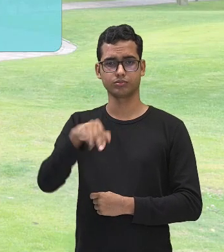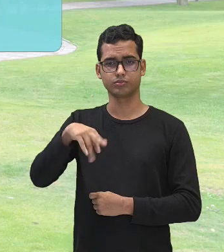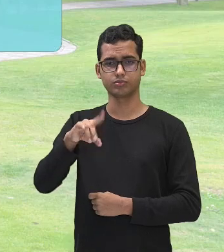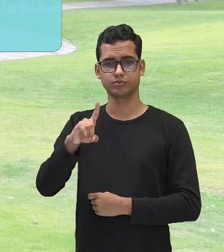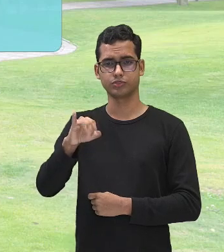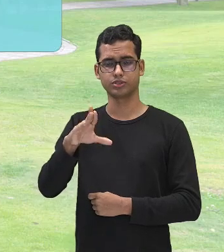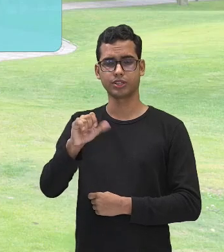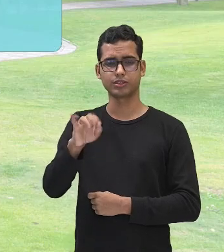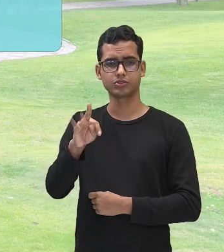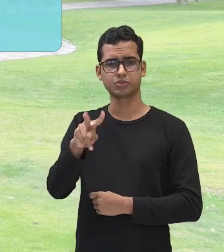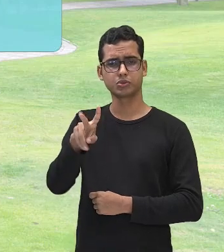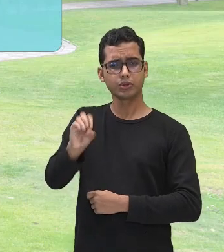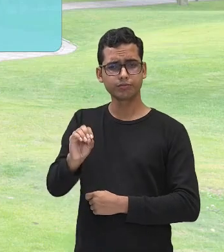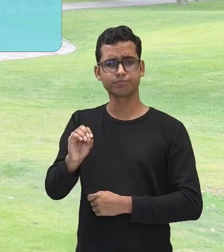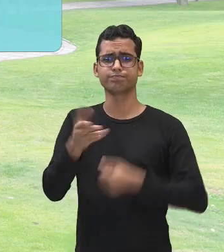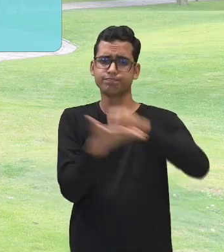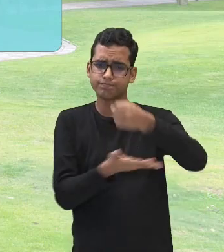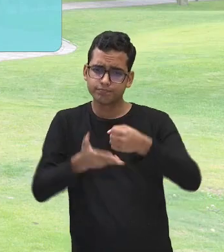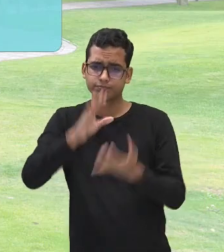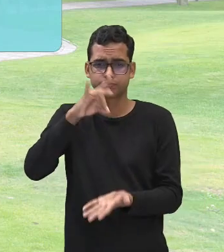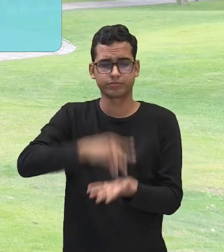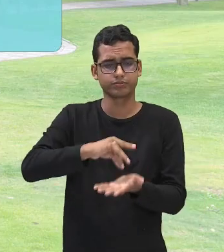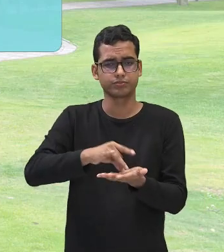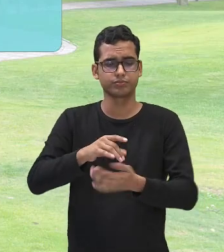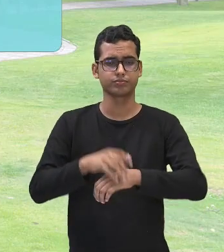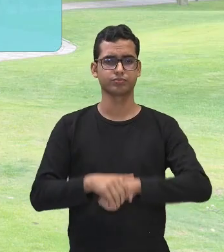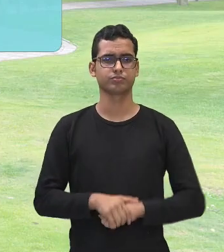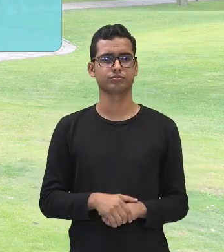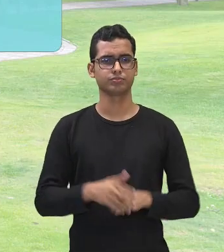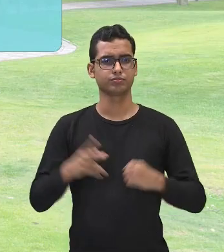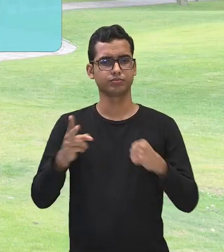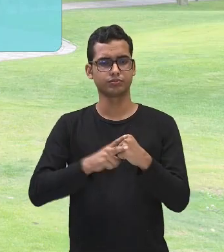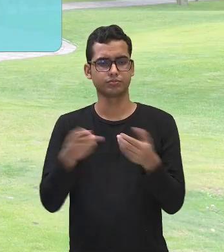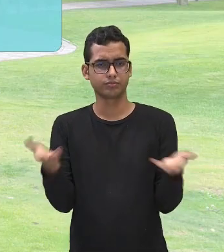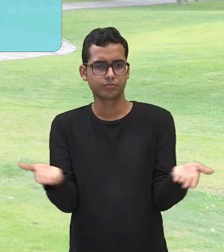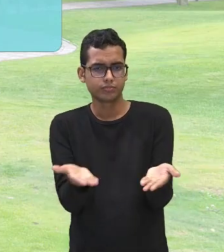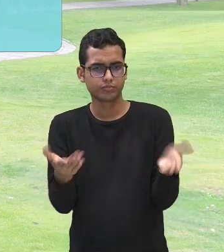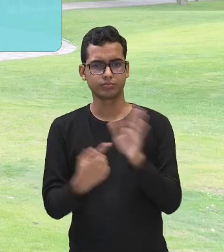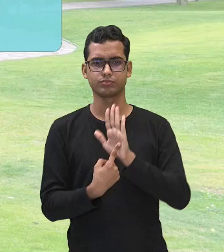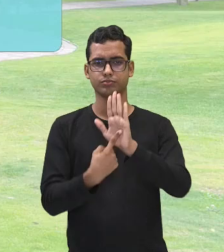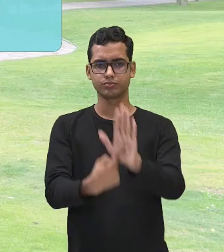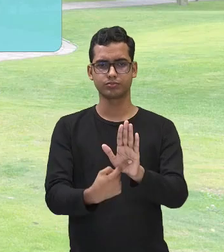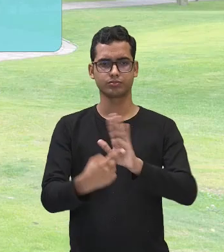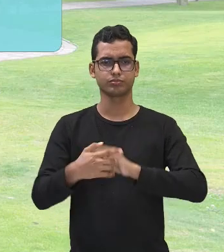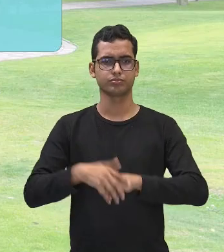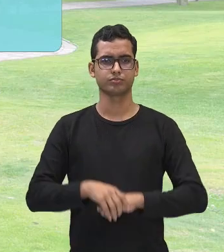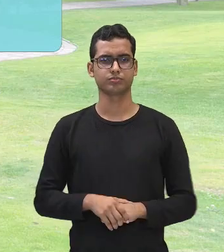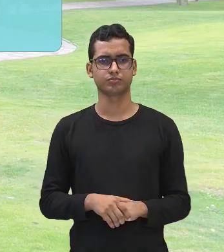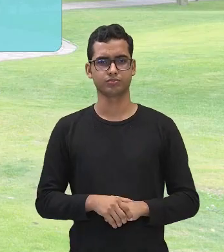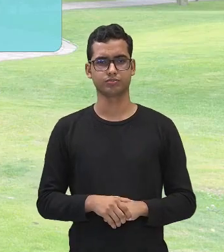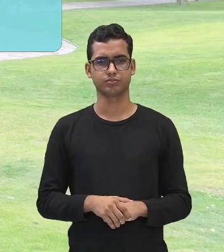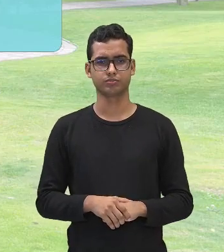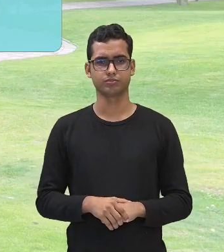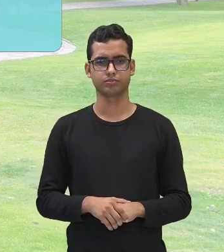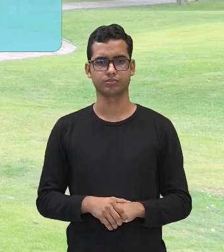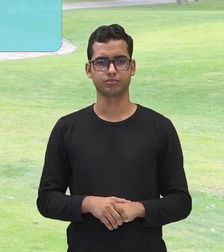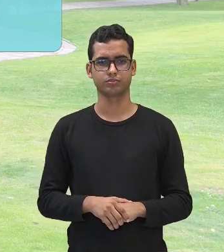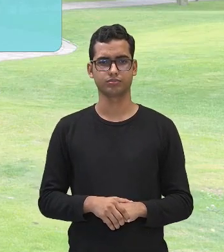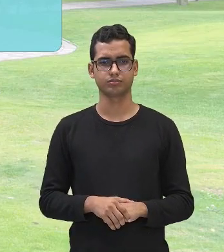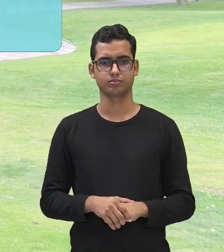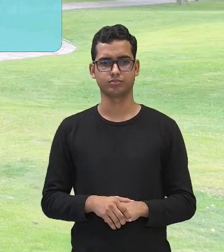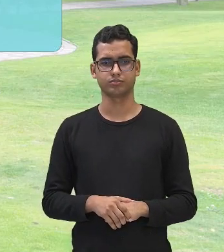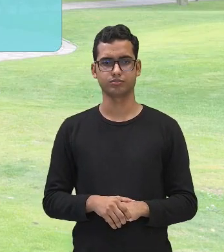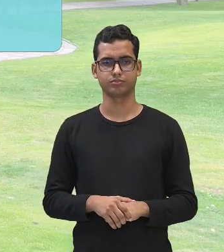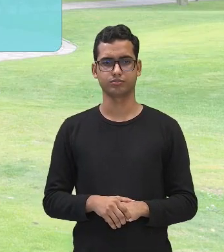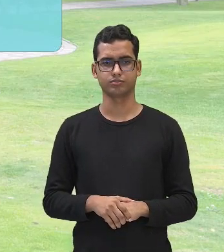muy básico. Hay que saber desde el principio hasta llegar a los más